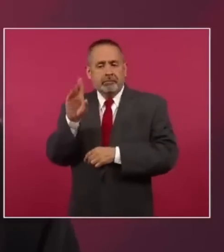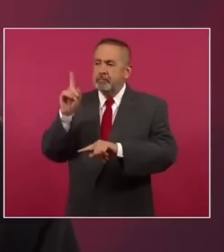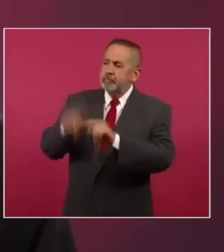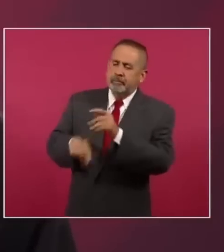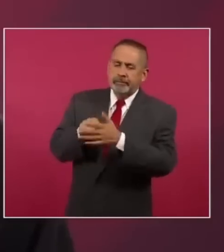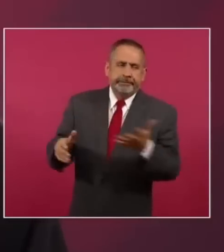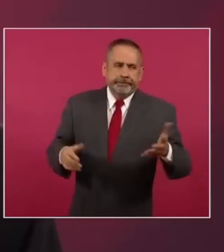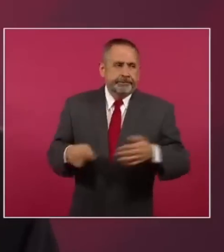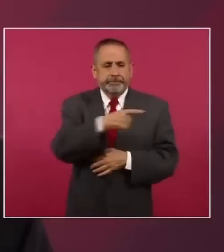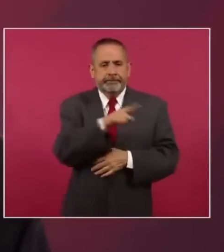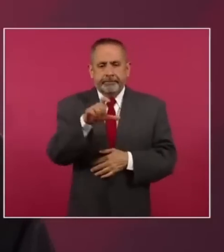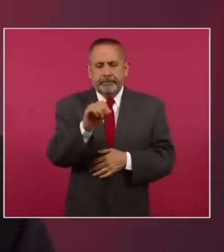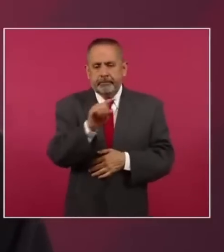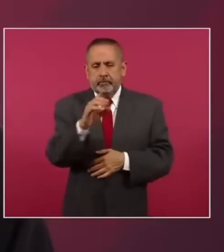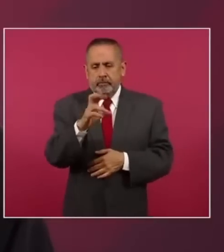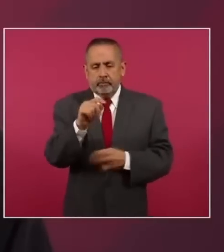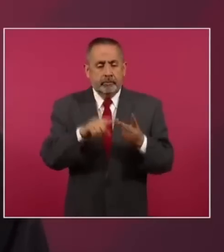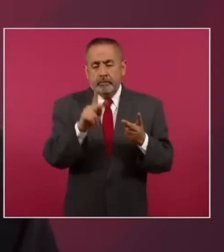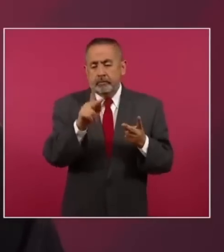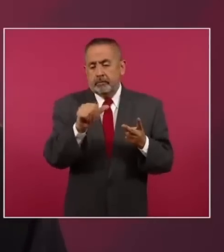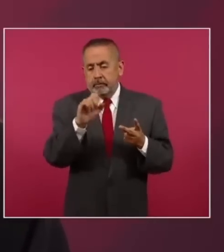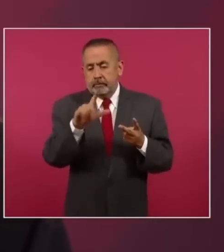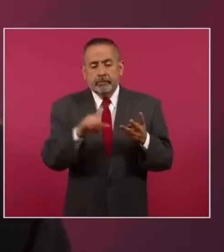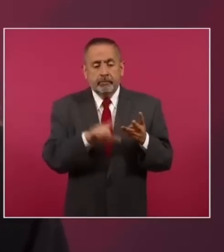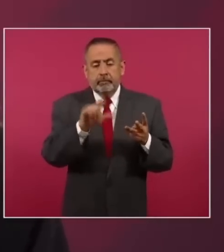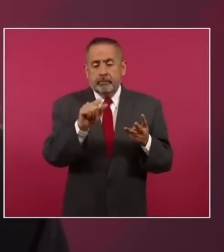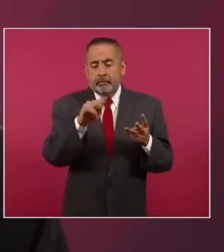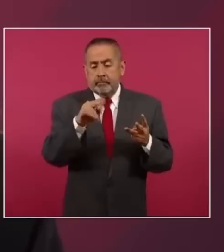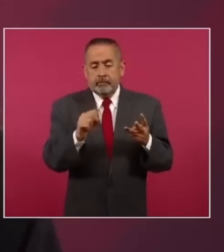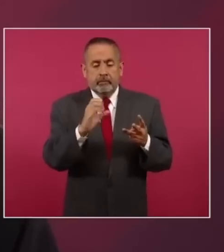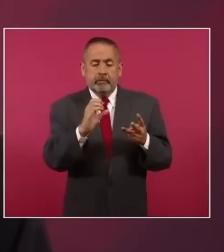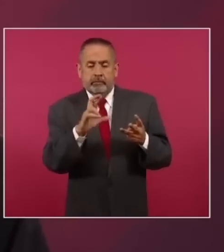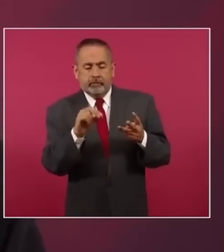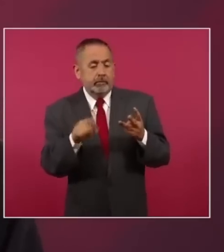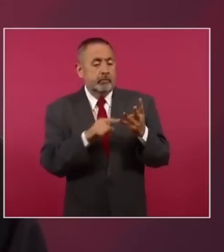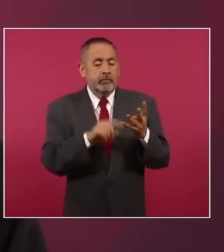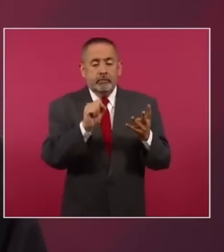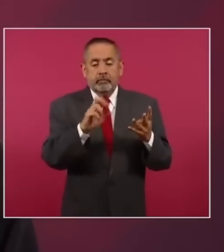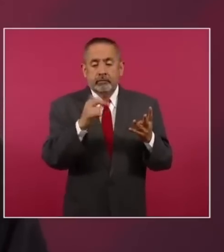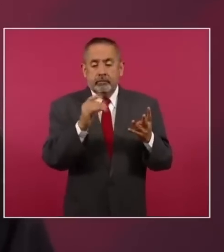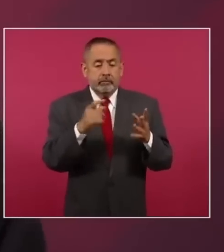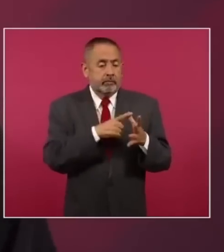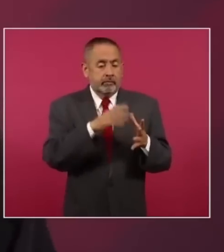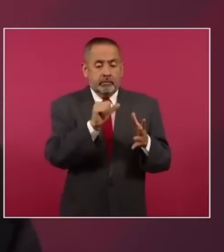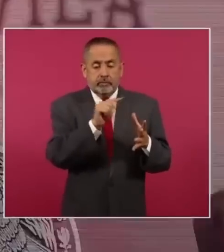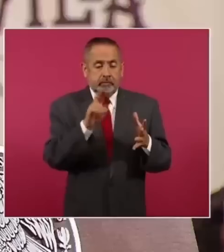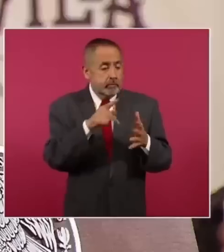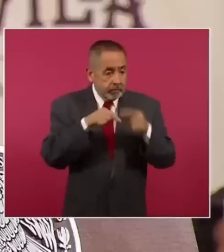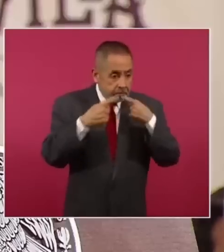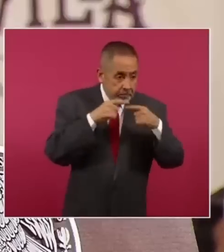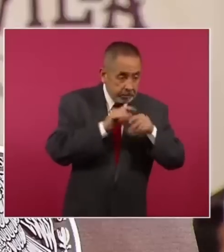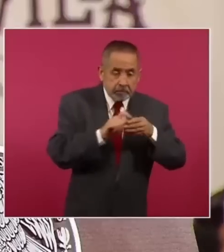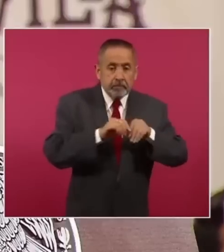Leo Zuckerman, Pascal Beltrán del Río, Latinos en Voz de Ciro Murayama, Sergio Sarmiento, Catón, escribieron